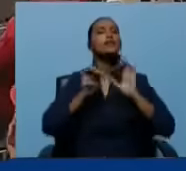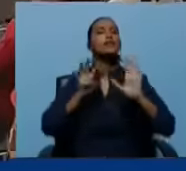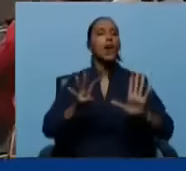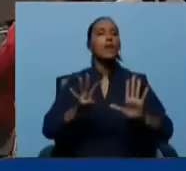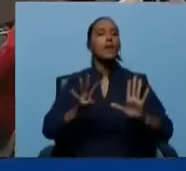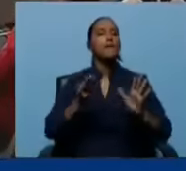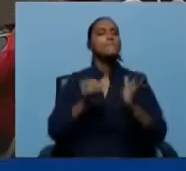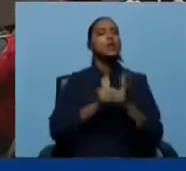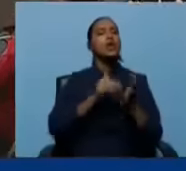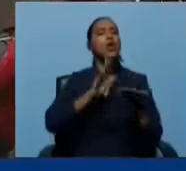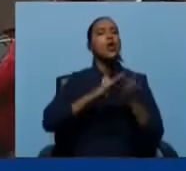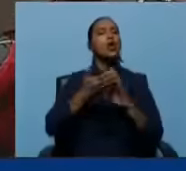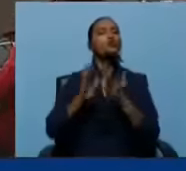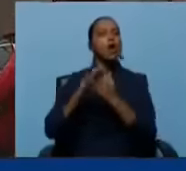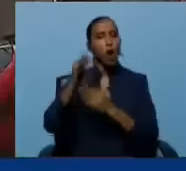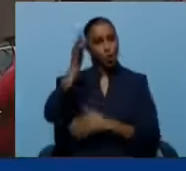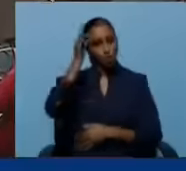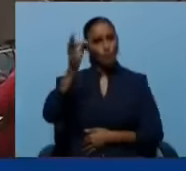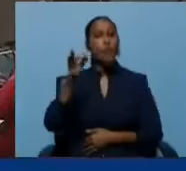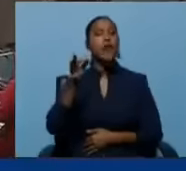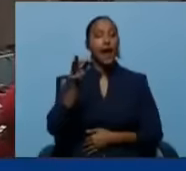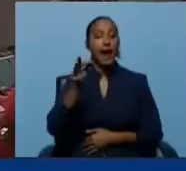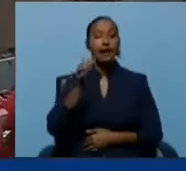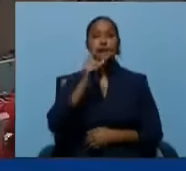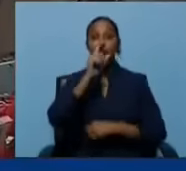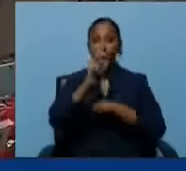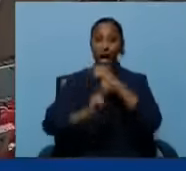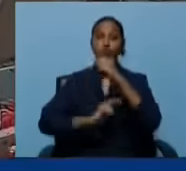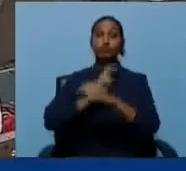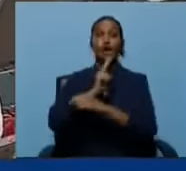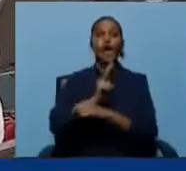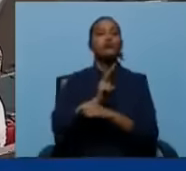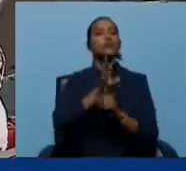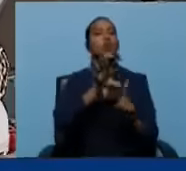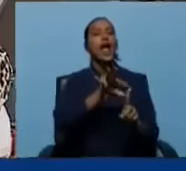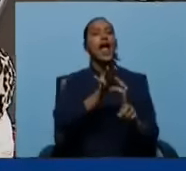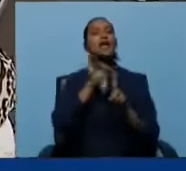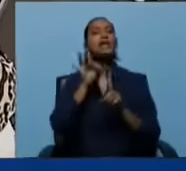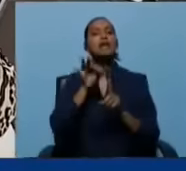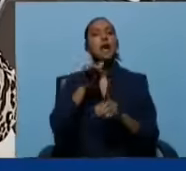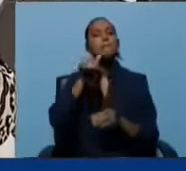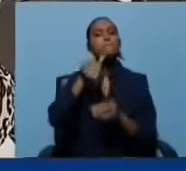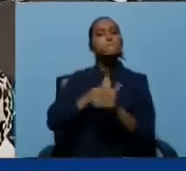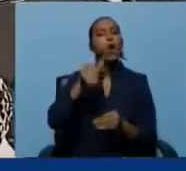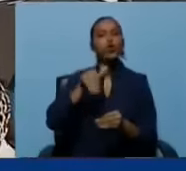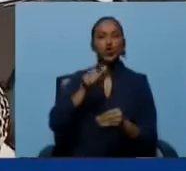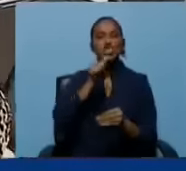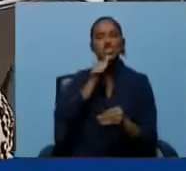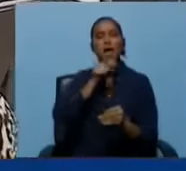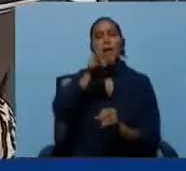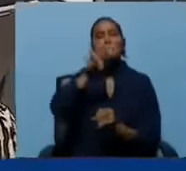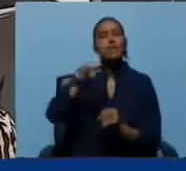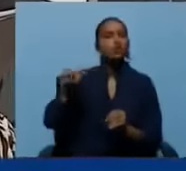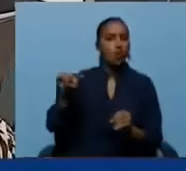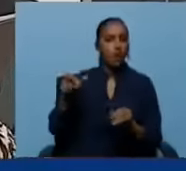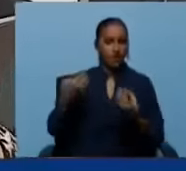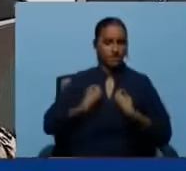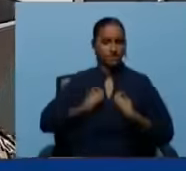directa, cada 2 años eligen voto directo sus voceros y voceras. O sea que la